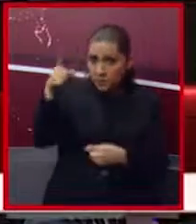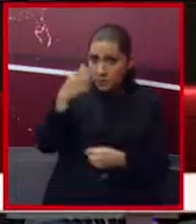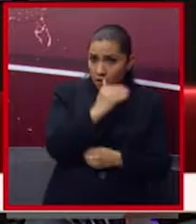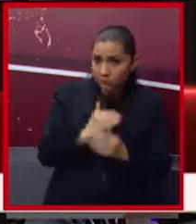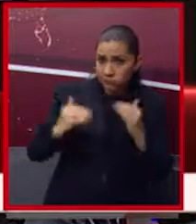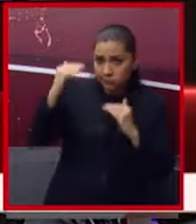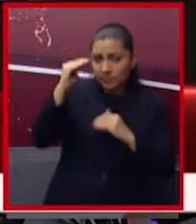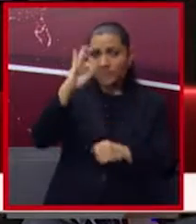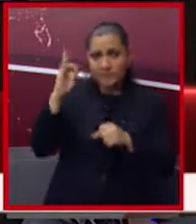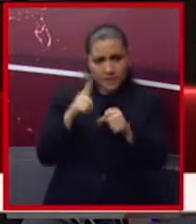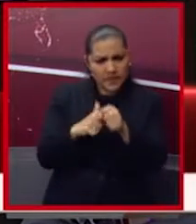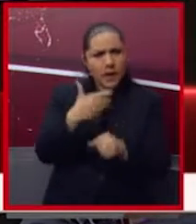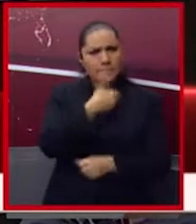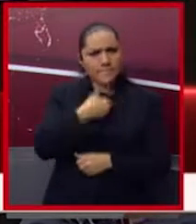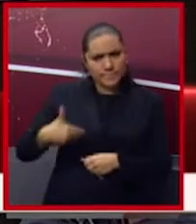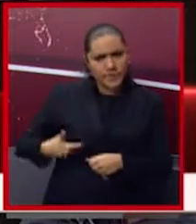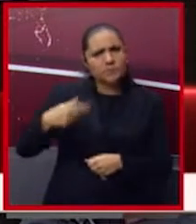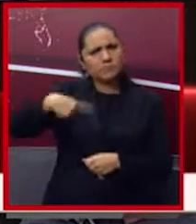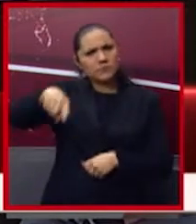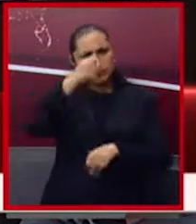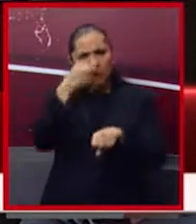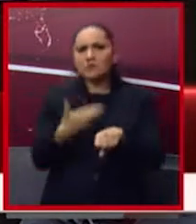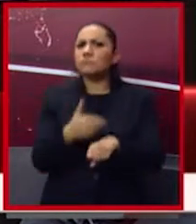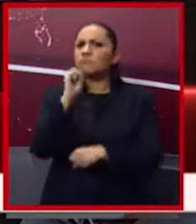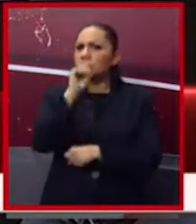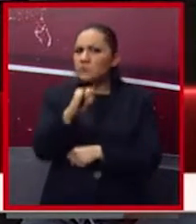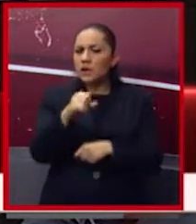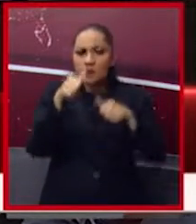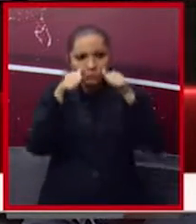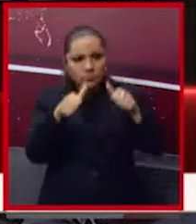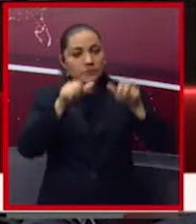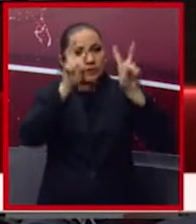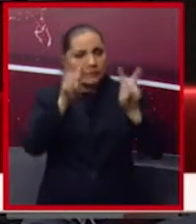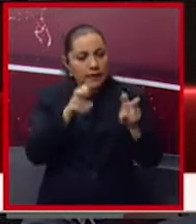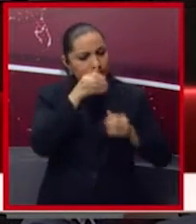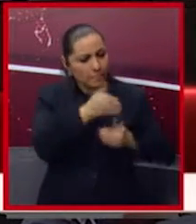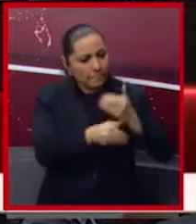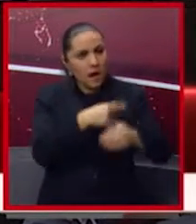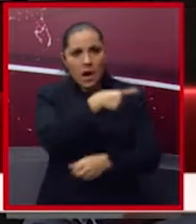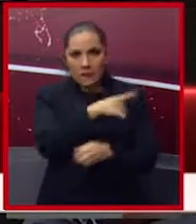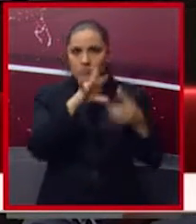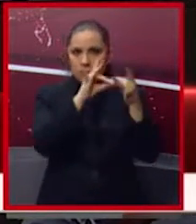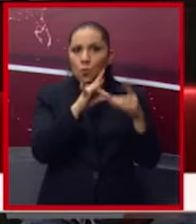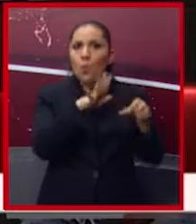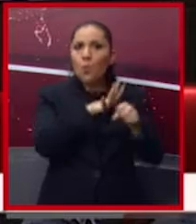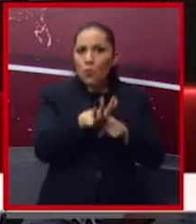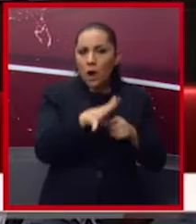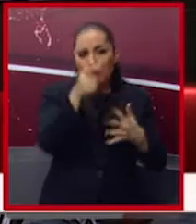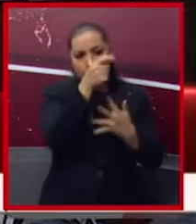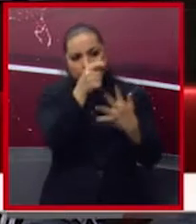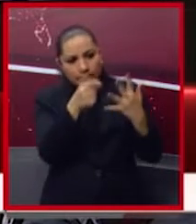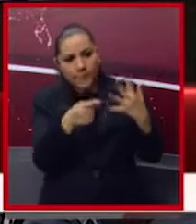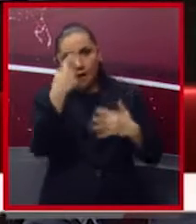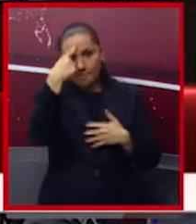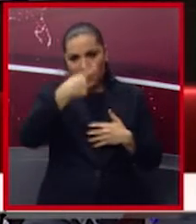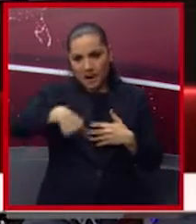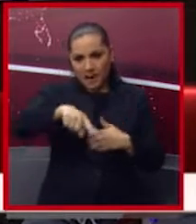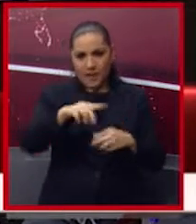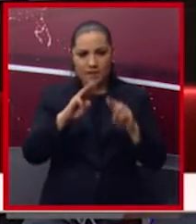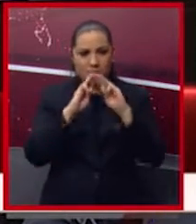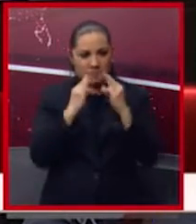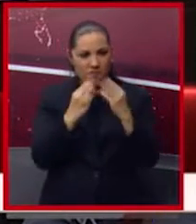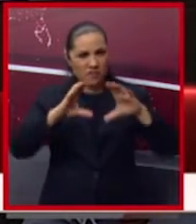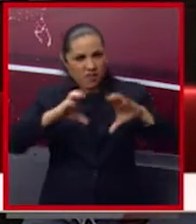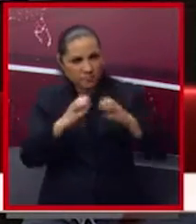garantías fundamentales y enumeró diversas acciones emprendidas en la actual administración: la captura de objetivos prioritarios de la delincuencia organizada, el